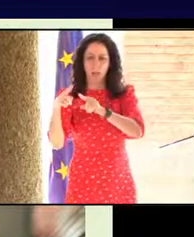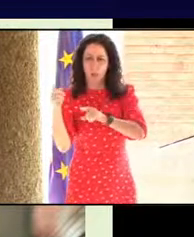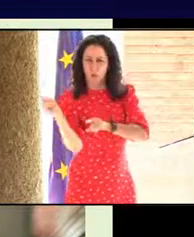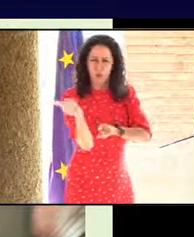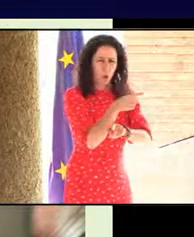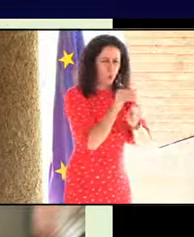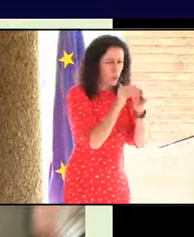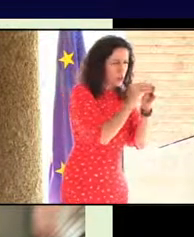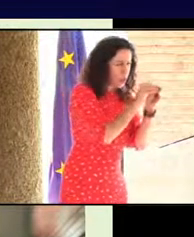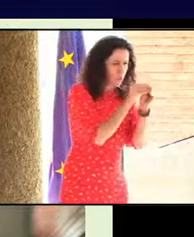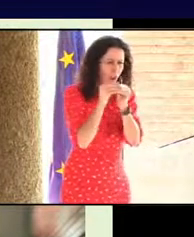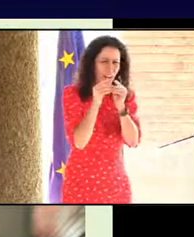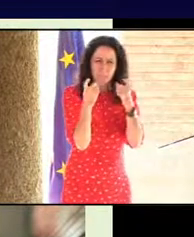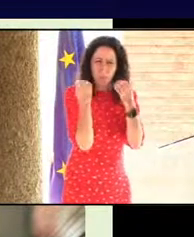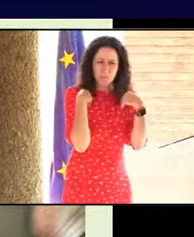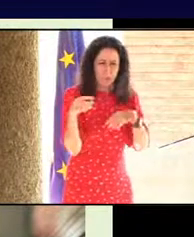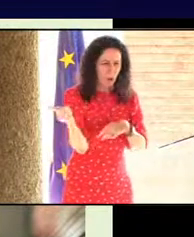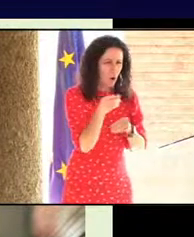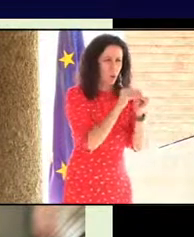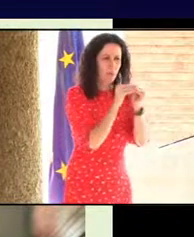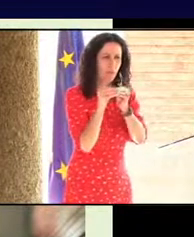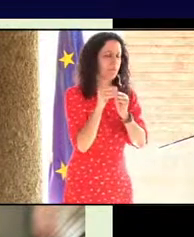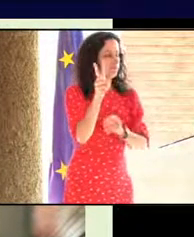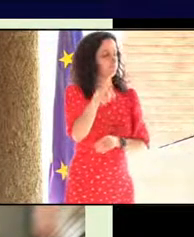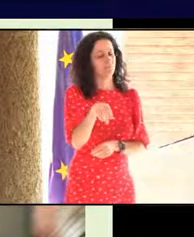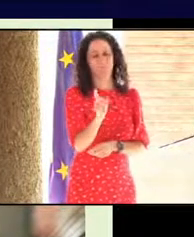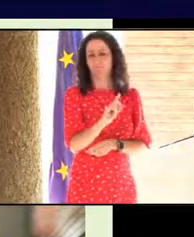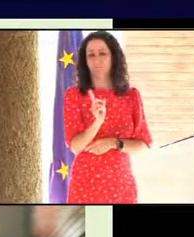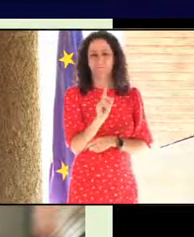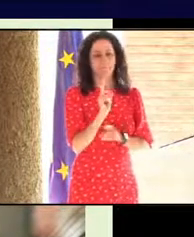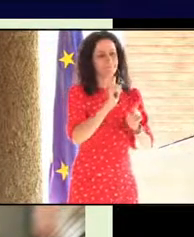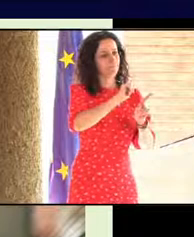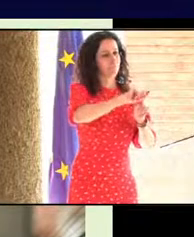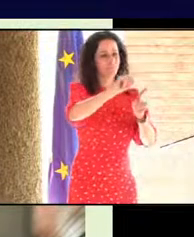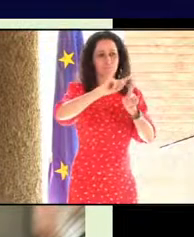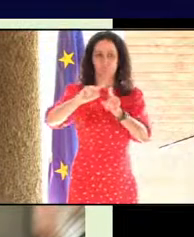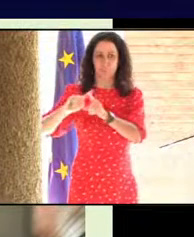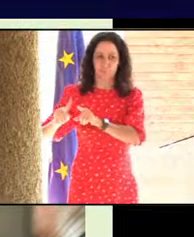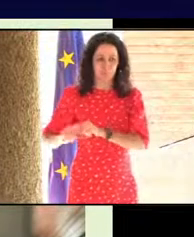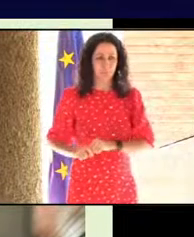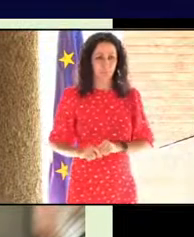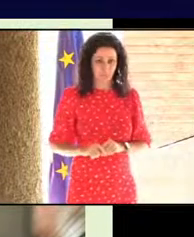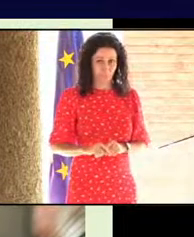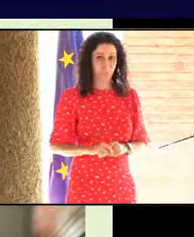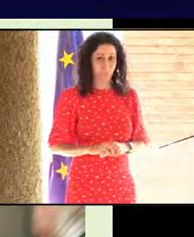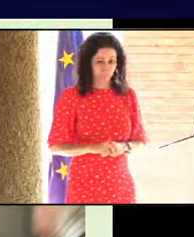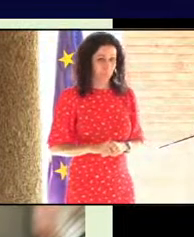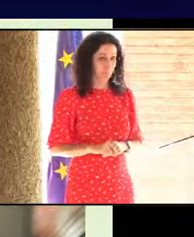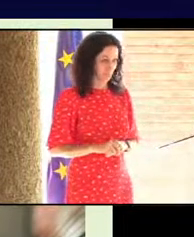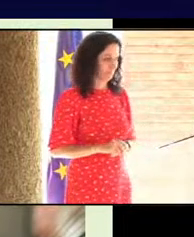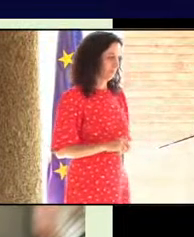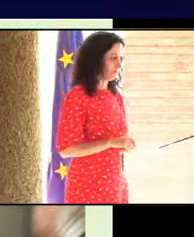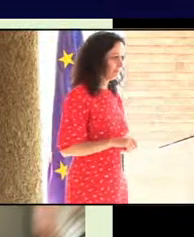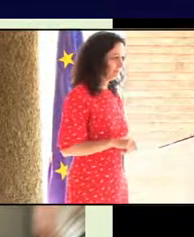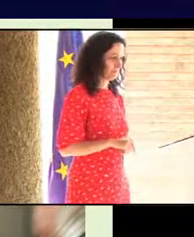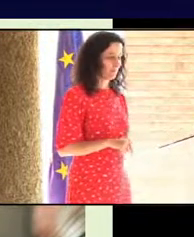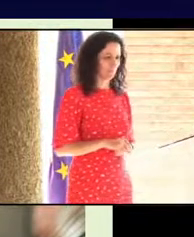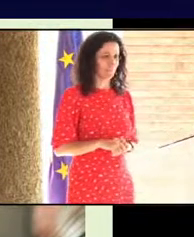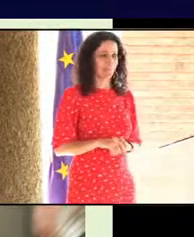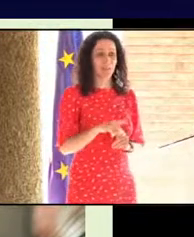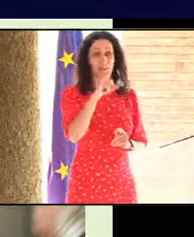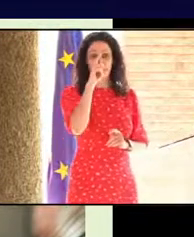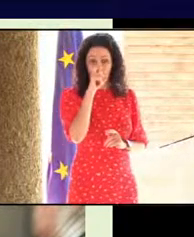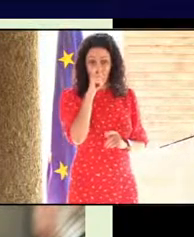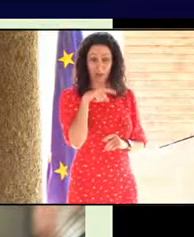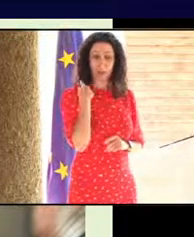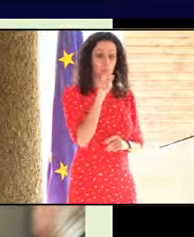sin resto que utilizan adaptaciones eh Y ayudas técnicas con lo con lo que conlleva una diferenciación de cada